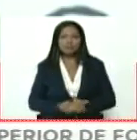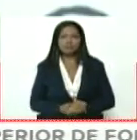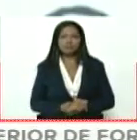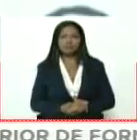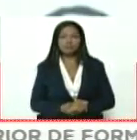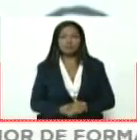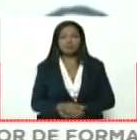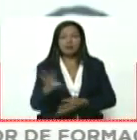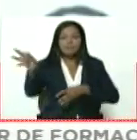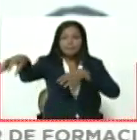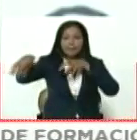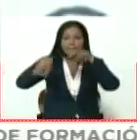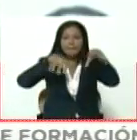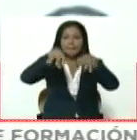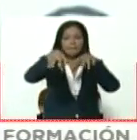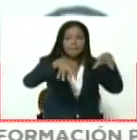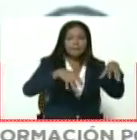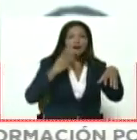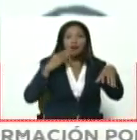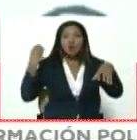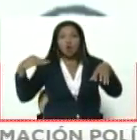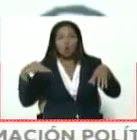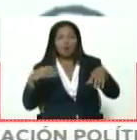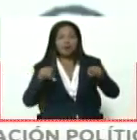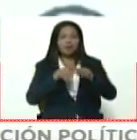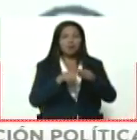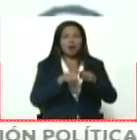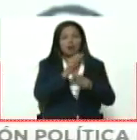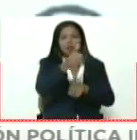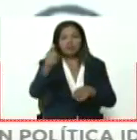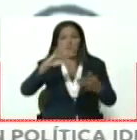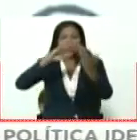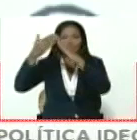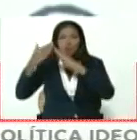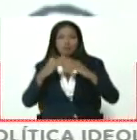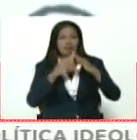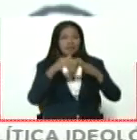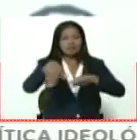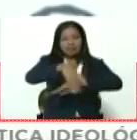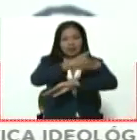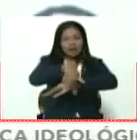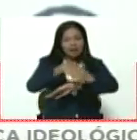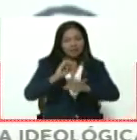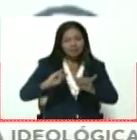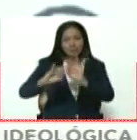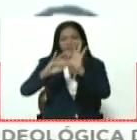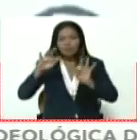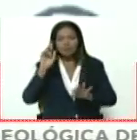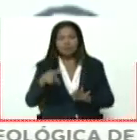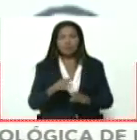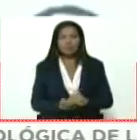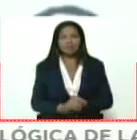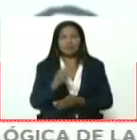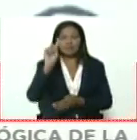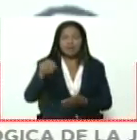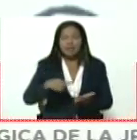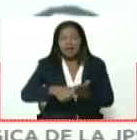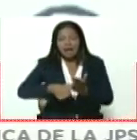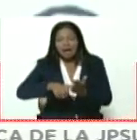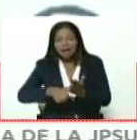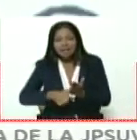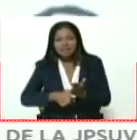ubicar a los jóvenes por cada una de las comunidades VC, por cada una de las calles, pero también tenemos la carnetización y